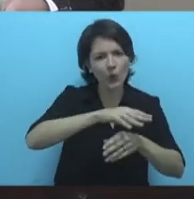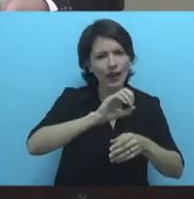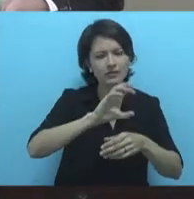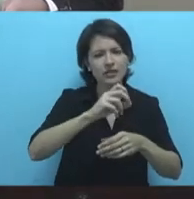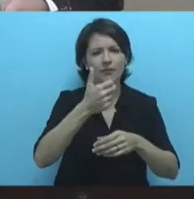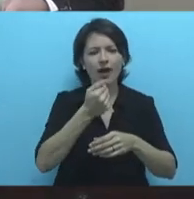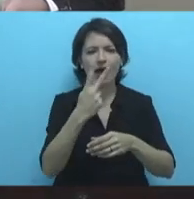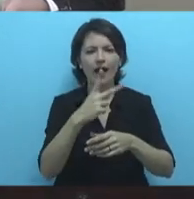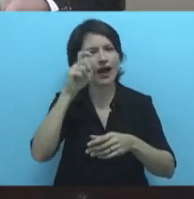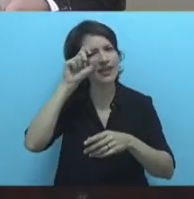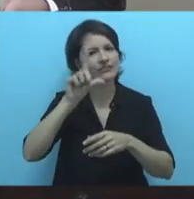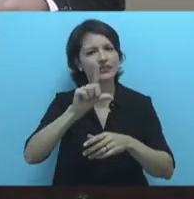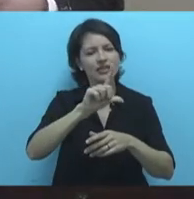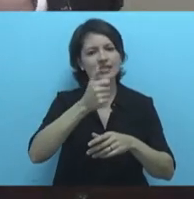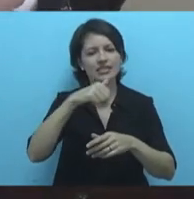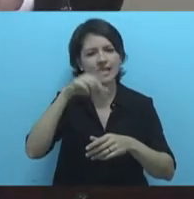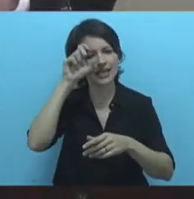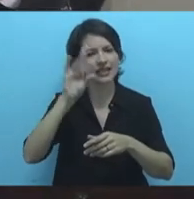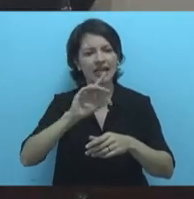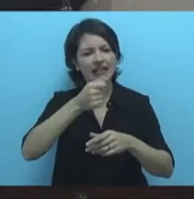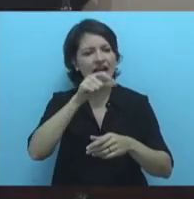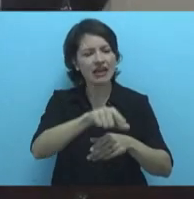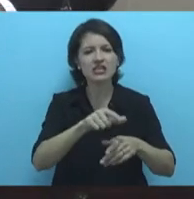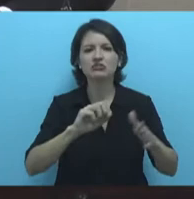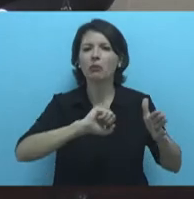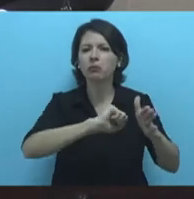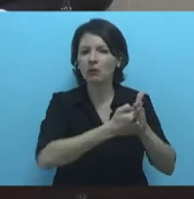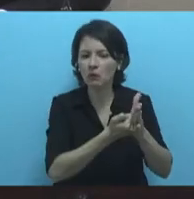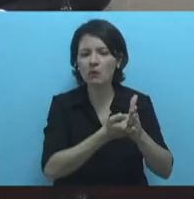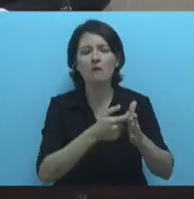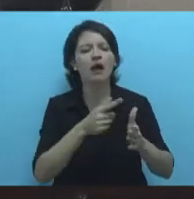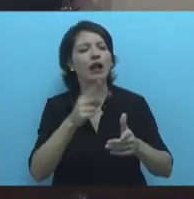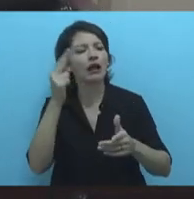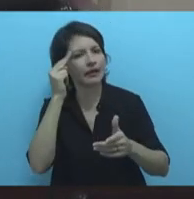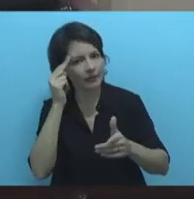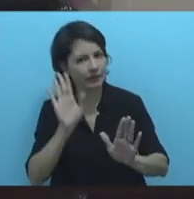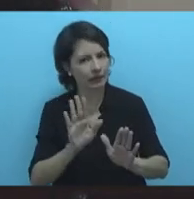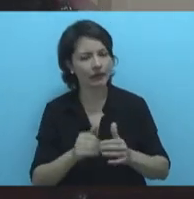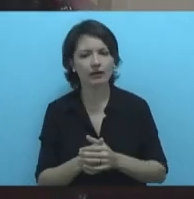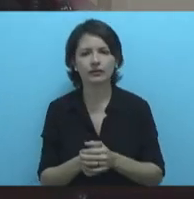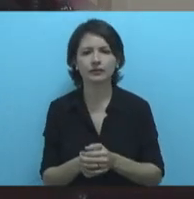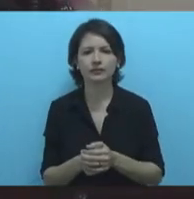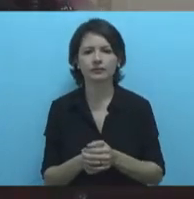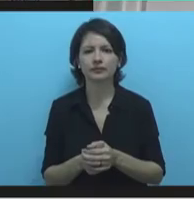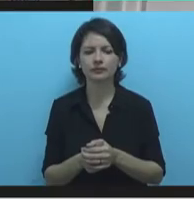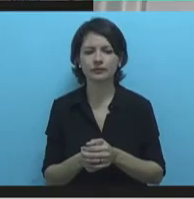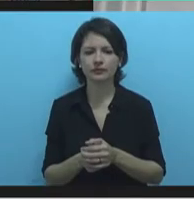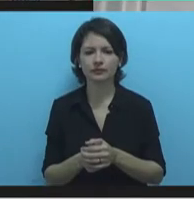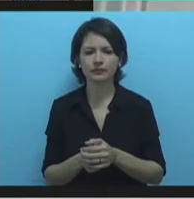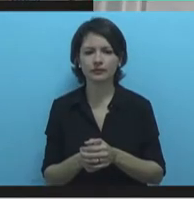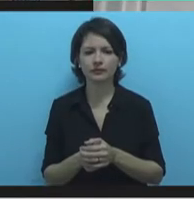el que se debe respetar y garantizar en consideración el proyecto de resolución